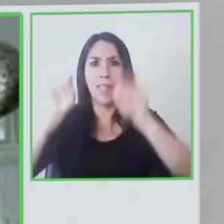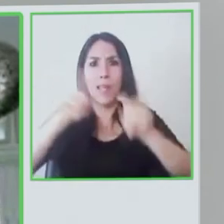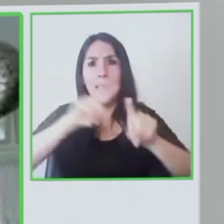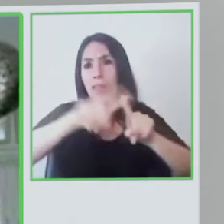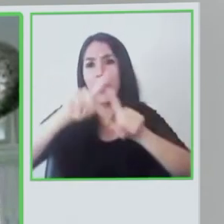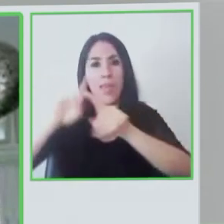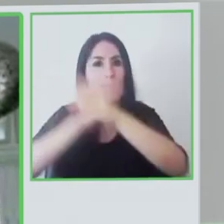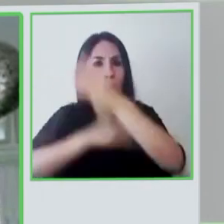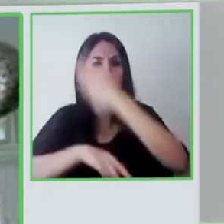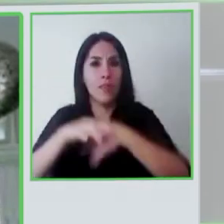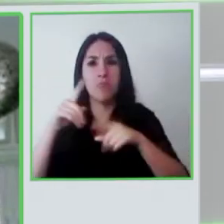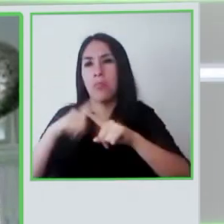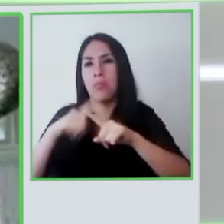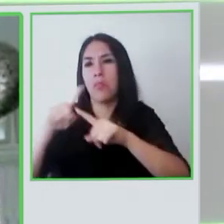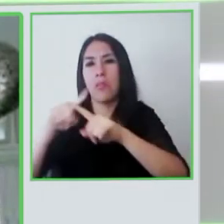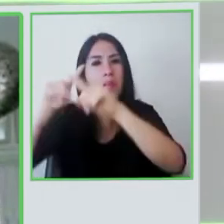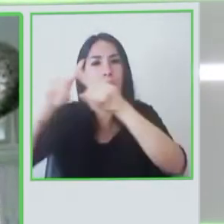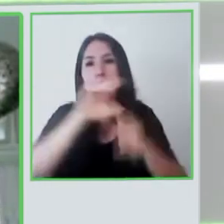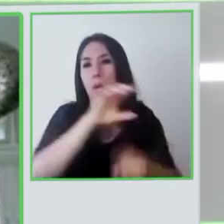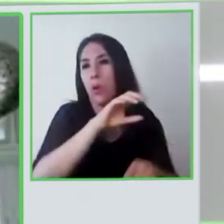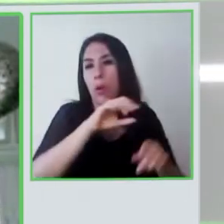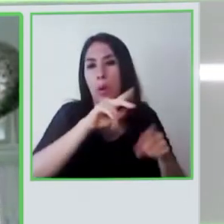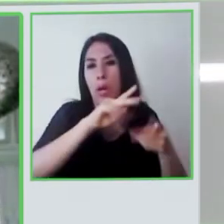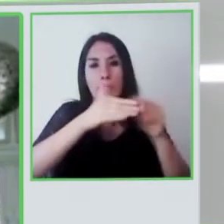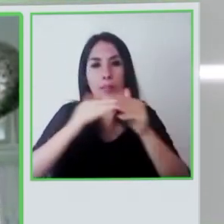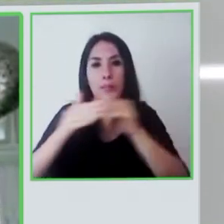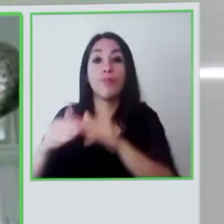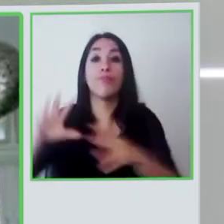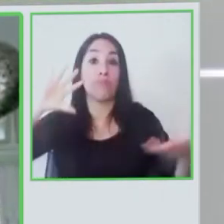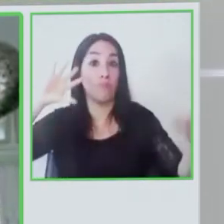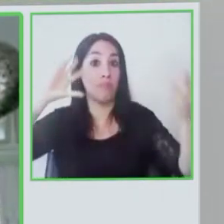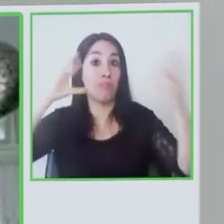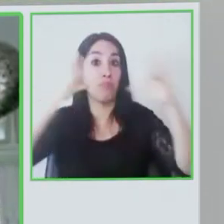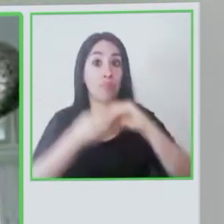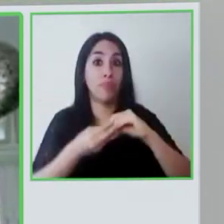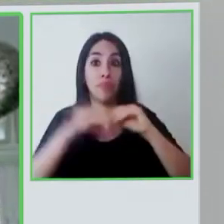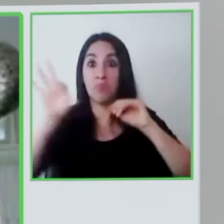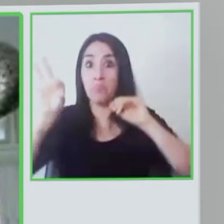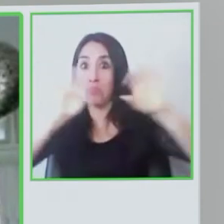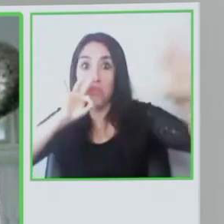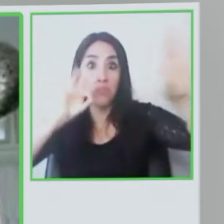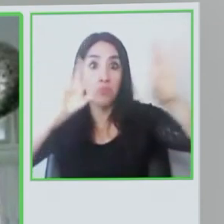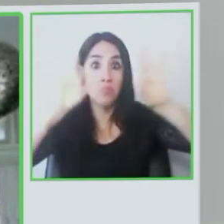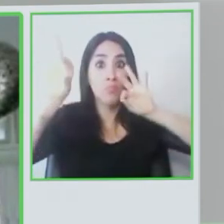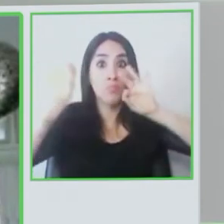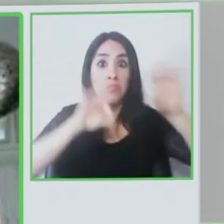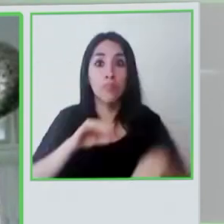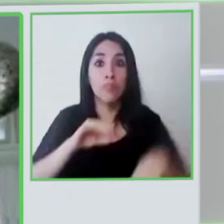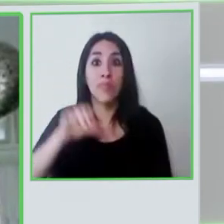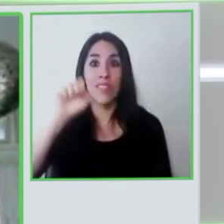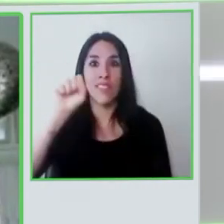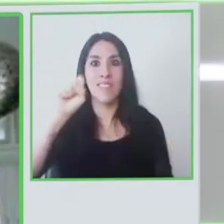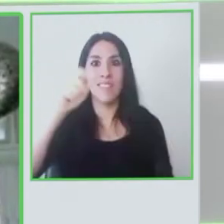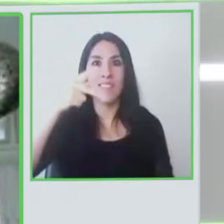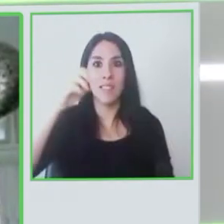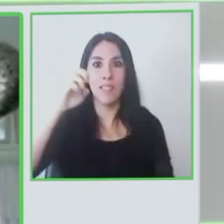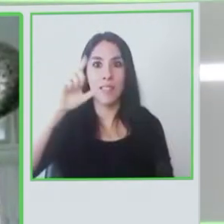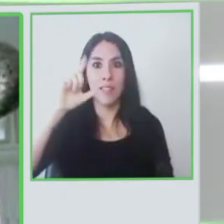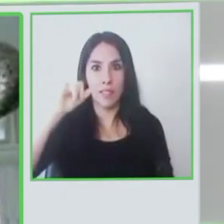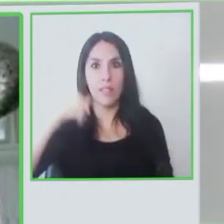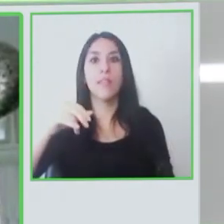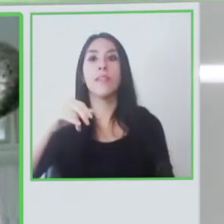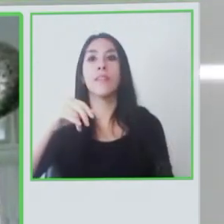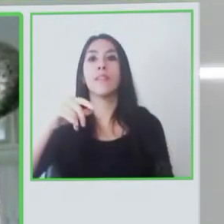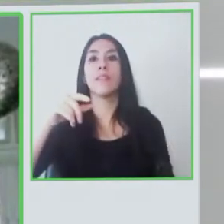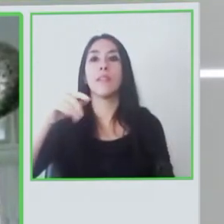lugares en el mundo porque esta es una multinacional entonces la campaña lo que quería hacer